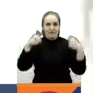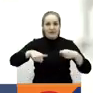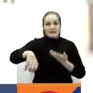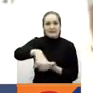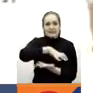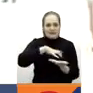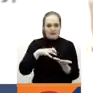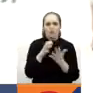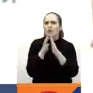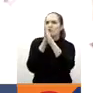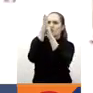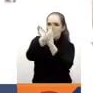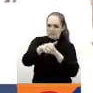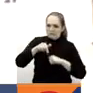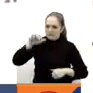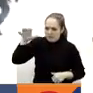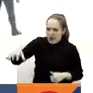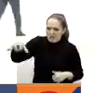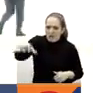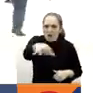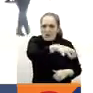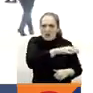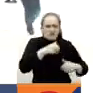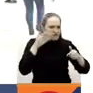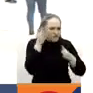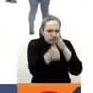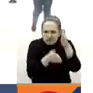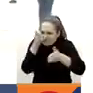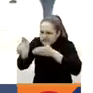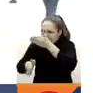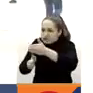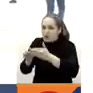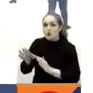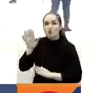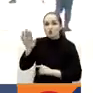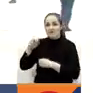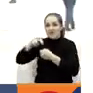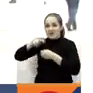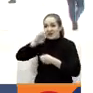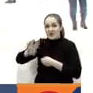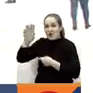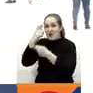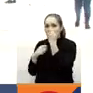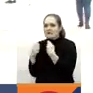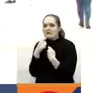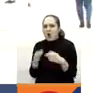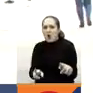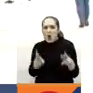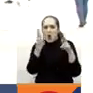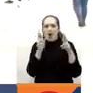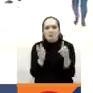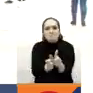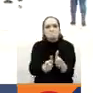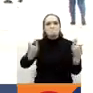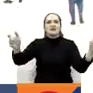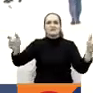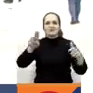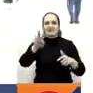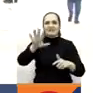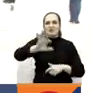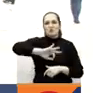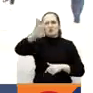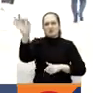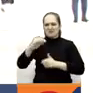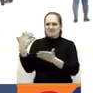les contamos además que según Fenalco se espera que aumente o incremente en un 25% la economía en la región gracias